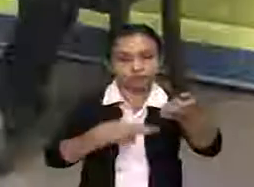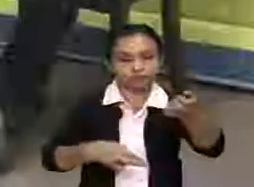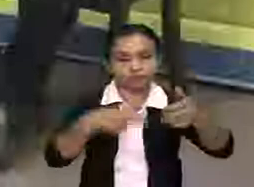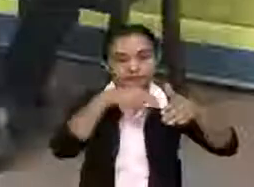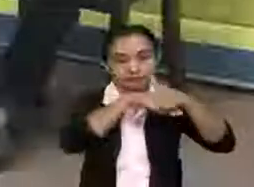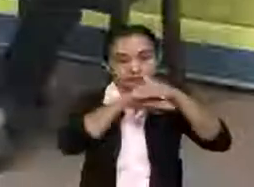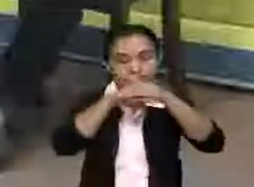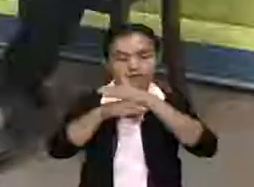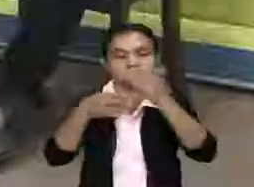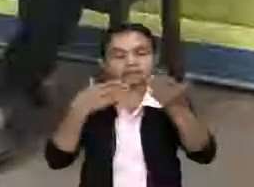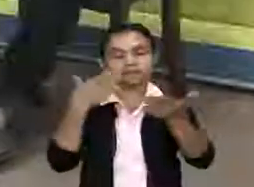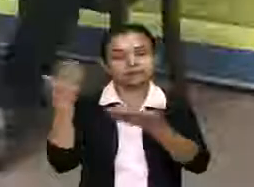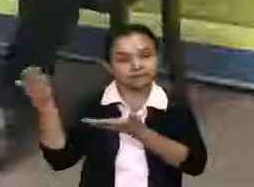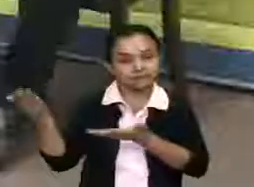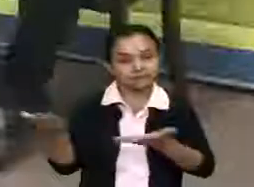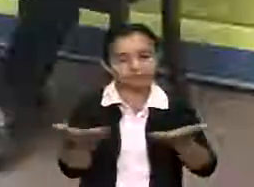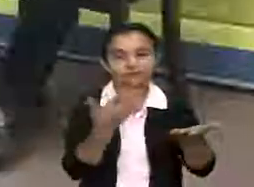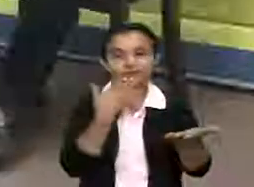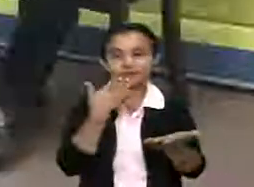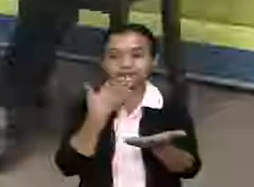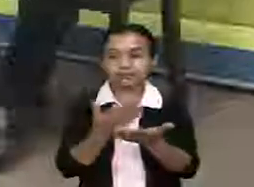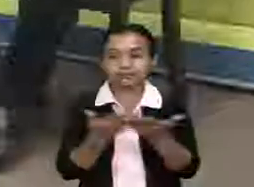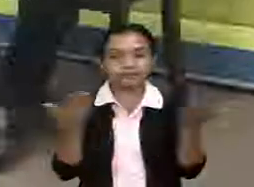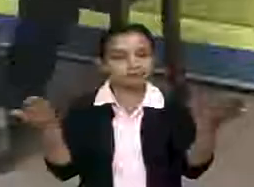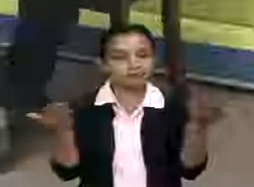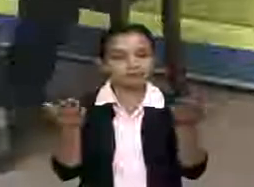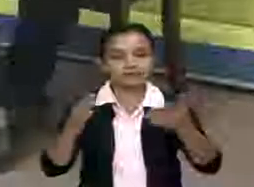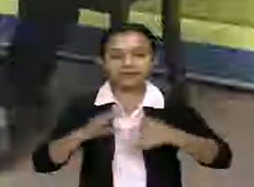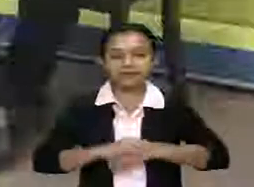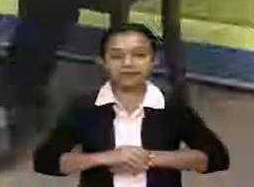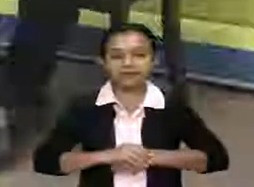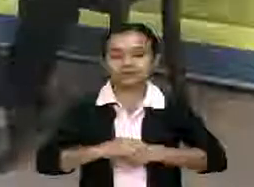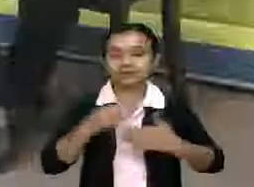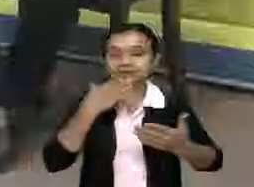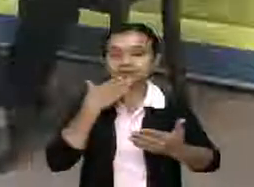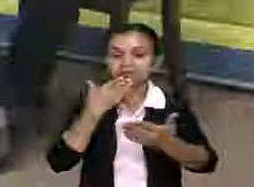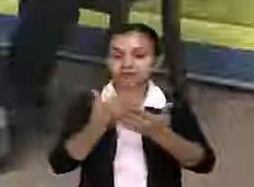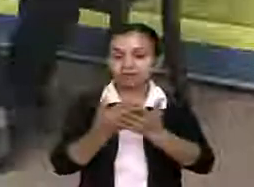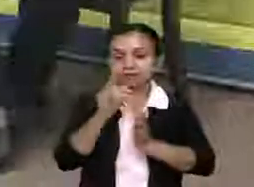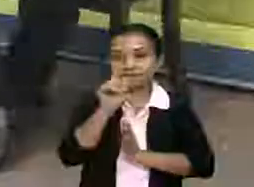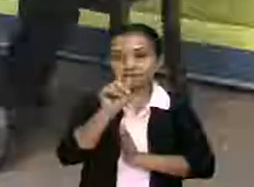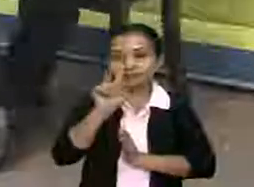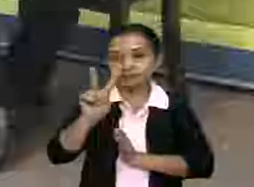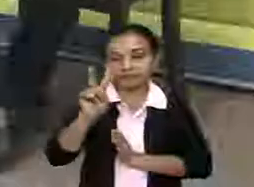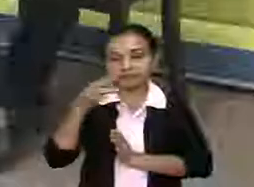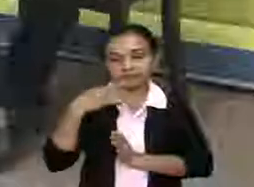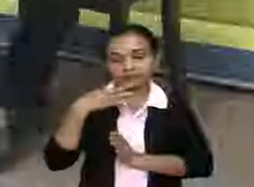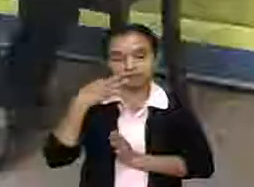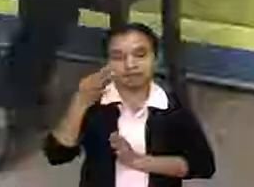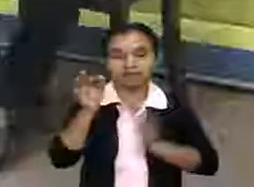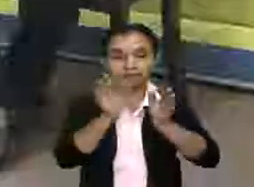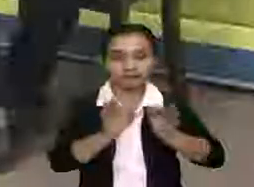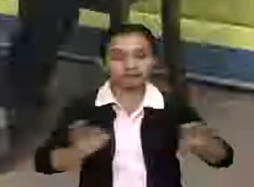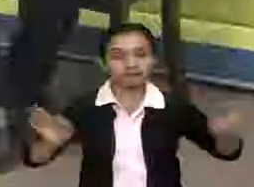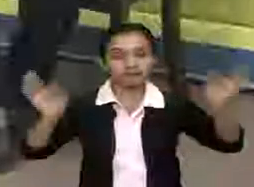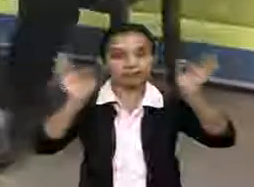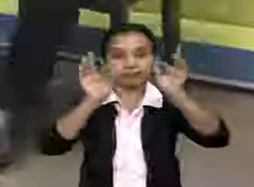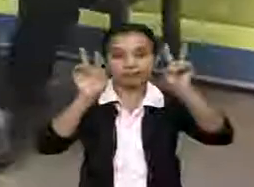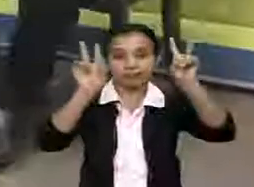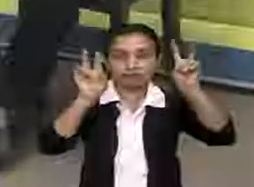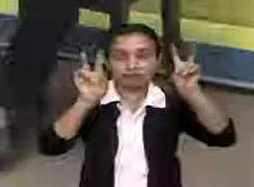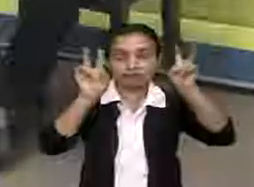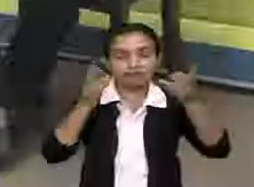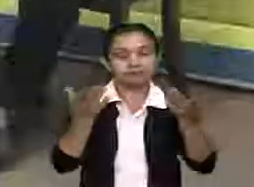gracias como invitado gracias al canal por haberme invitado a este importante tema el